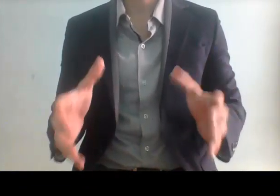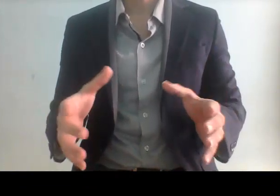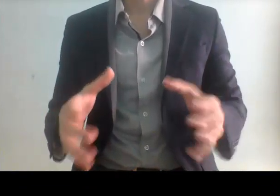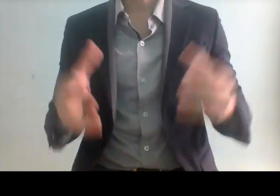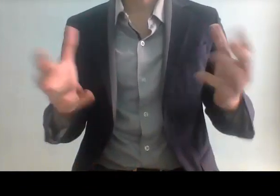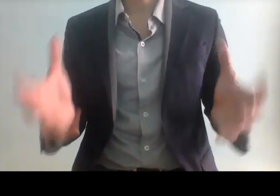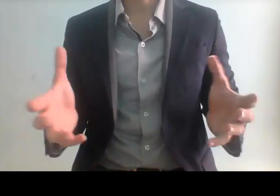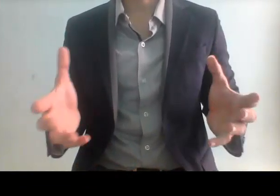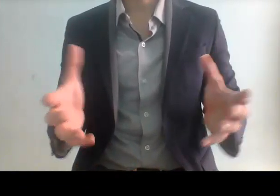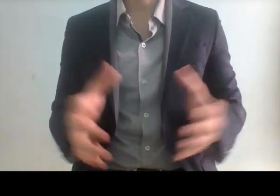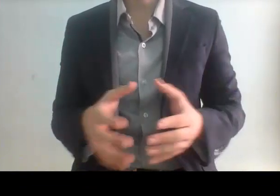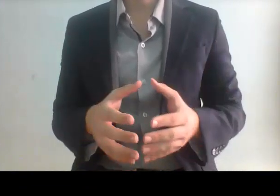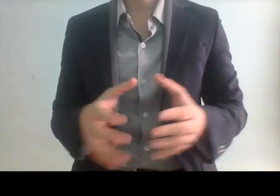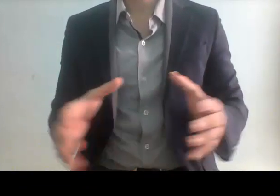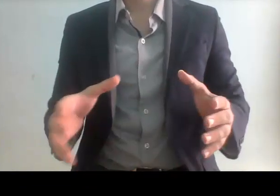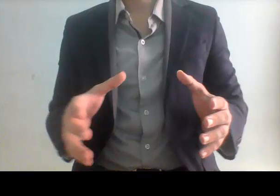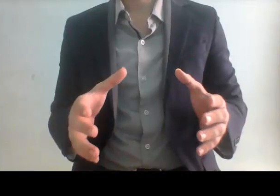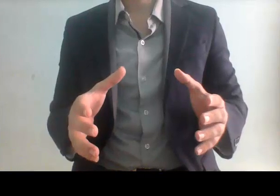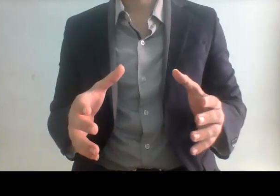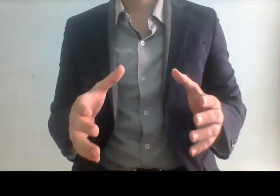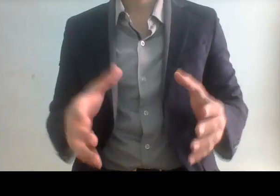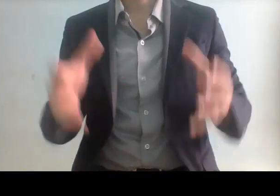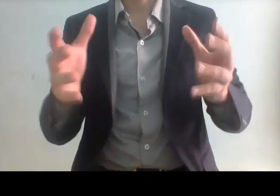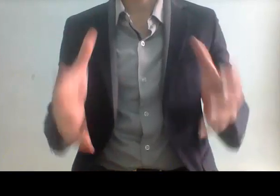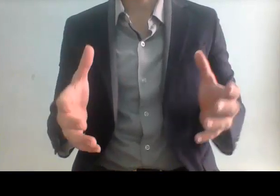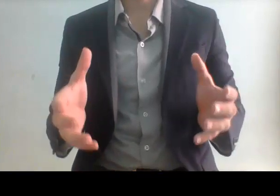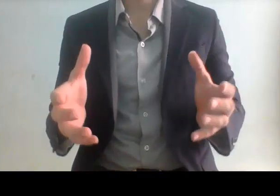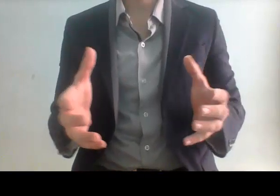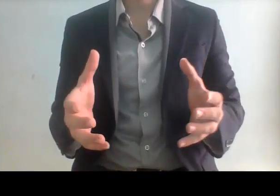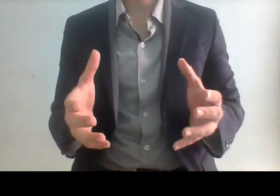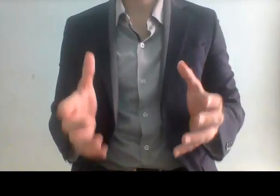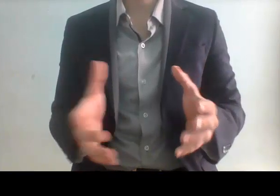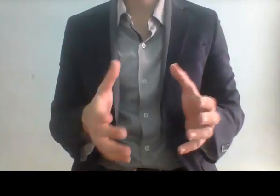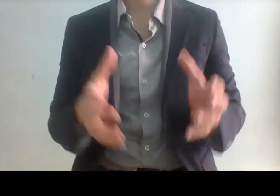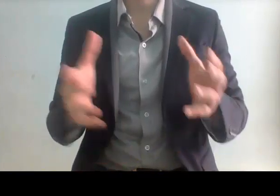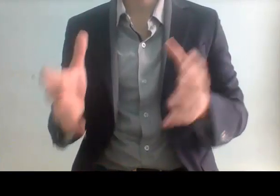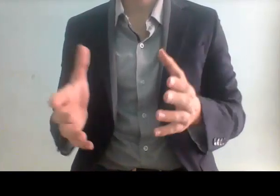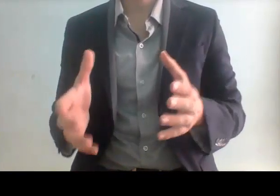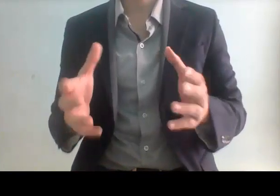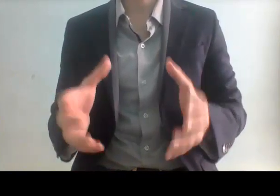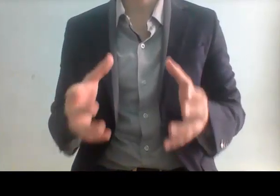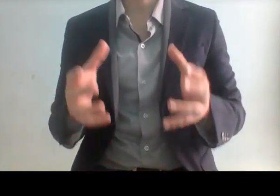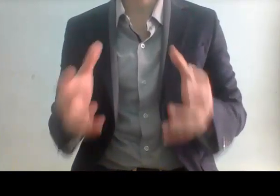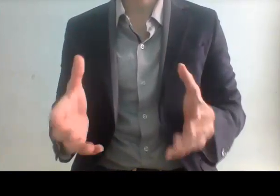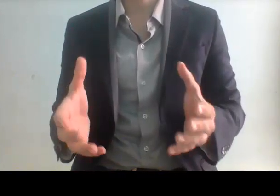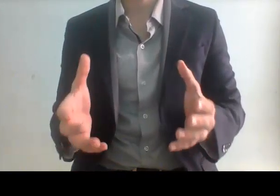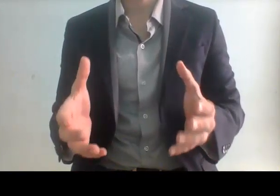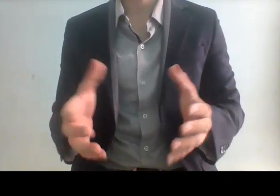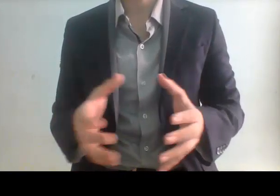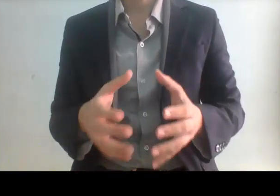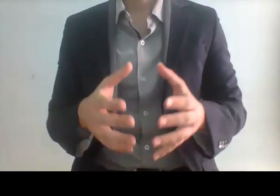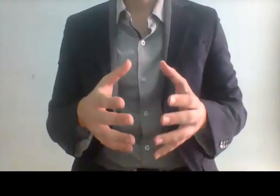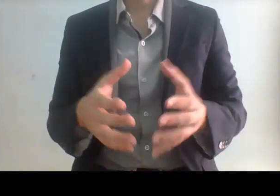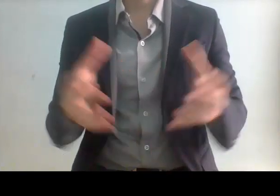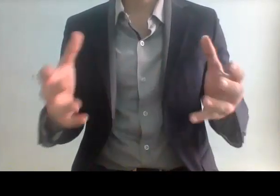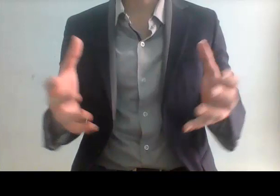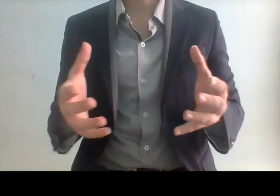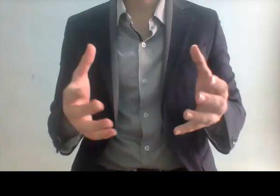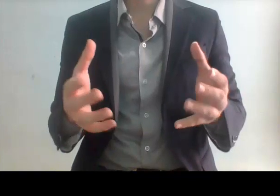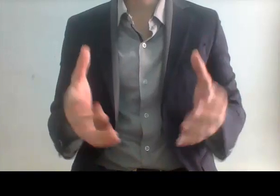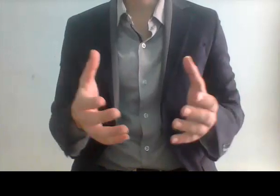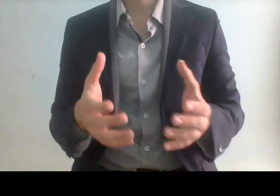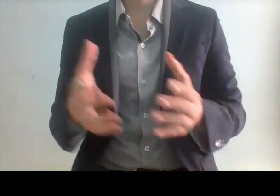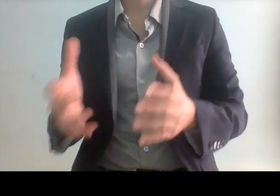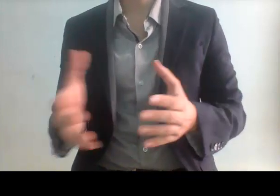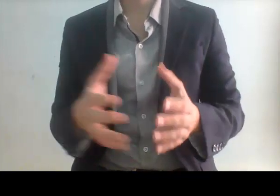empiece a funcionar perfectamente, necesitamos la confianza de los inversionistas y necesitamos la colaboración de los mexicanos. En este caso,